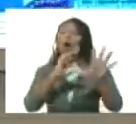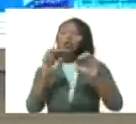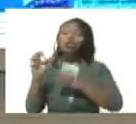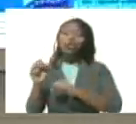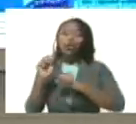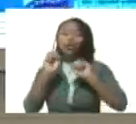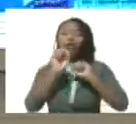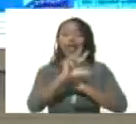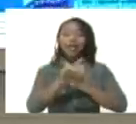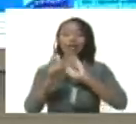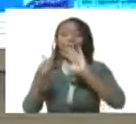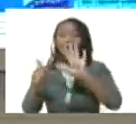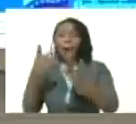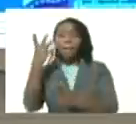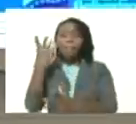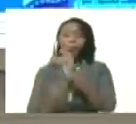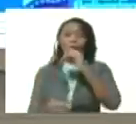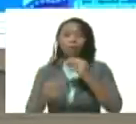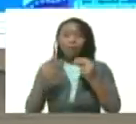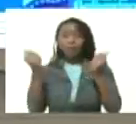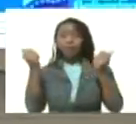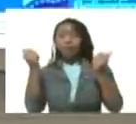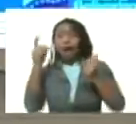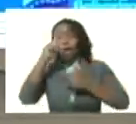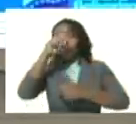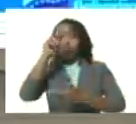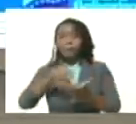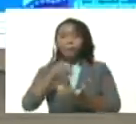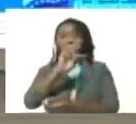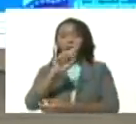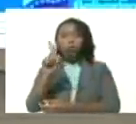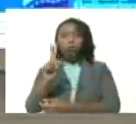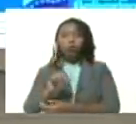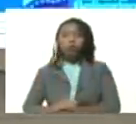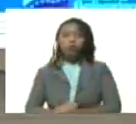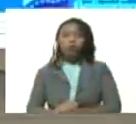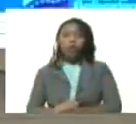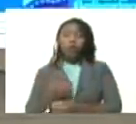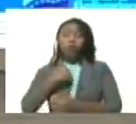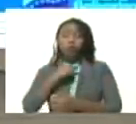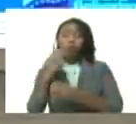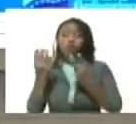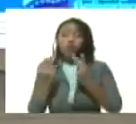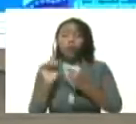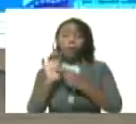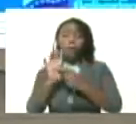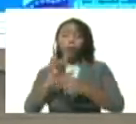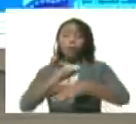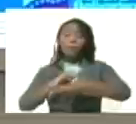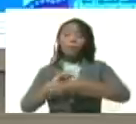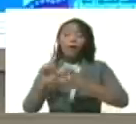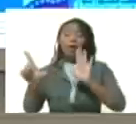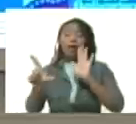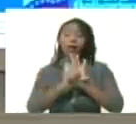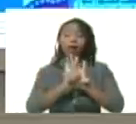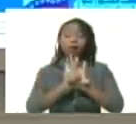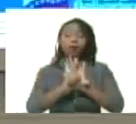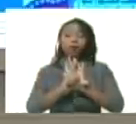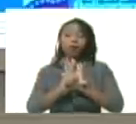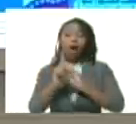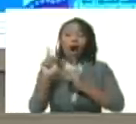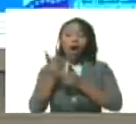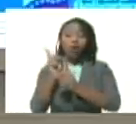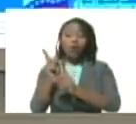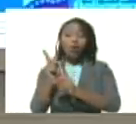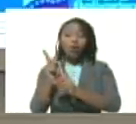836 desaparecidos en el año 2021. Cuando damos los números de medicina legal, obviamente